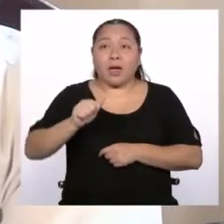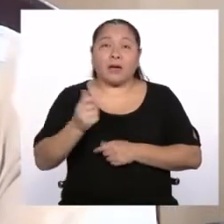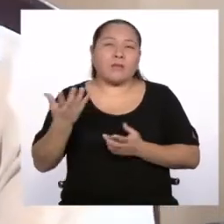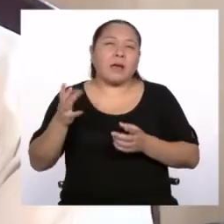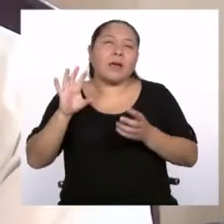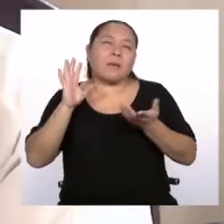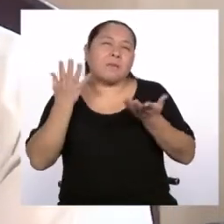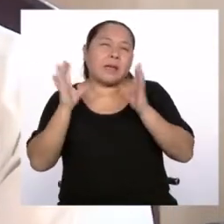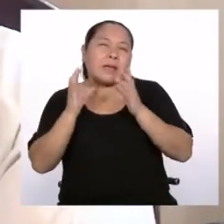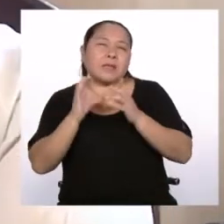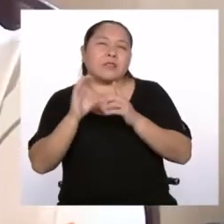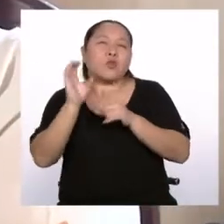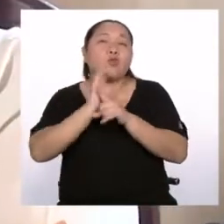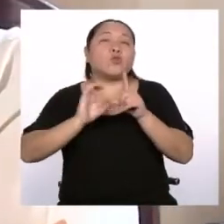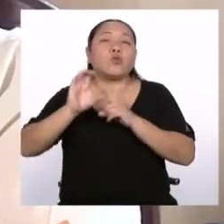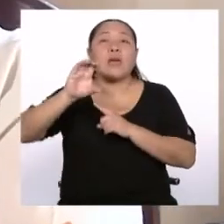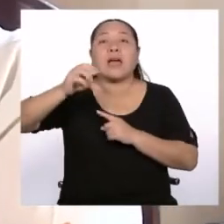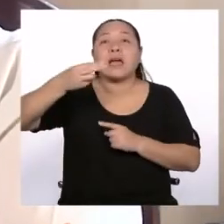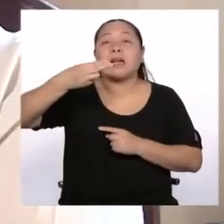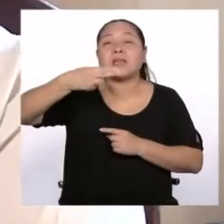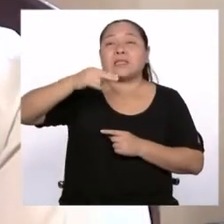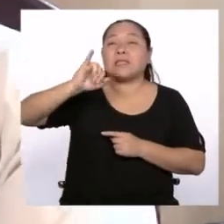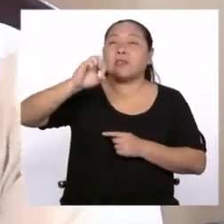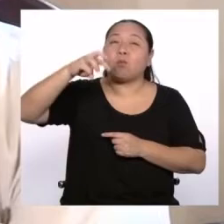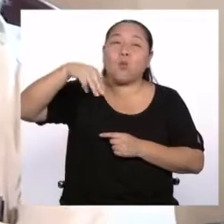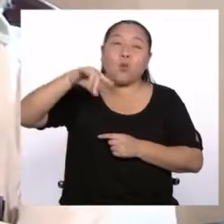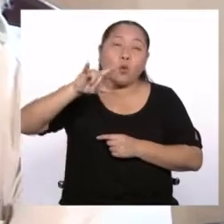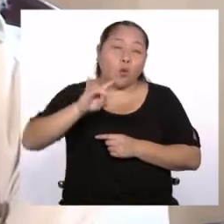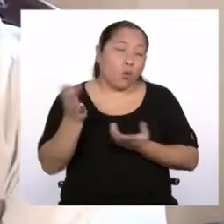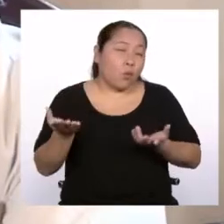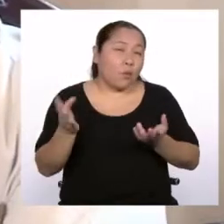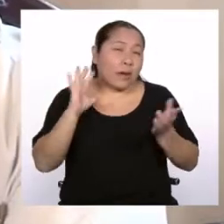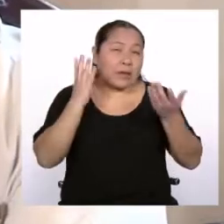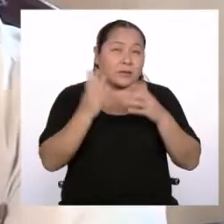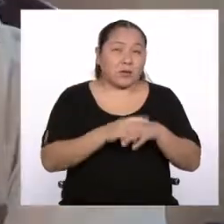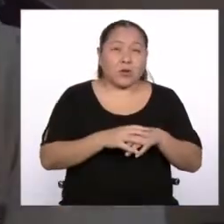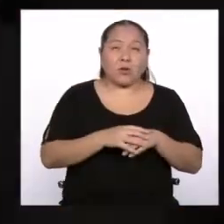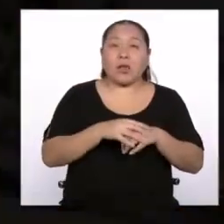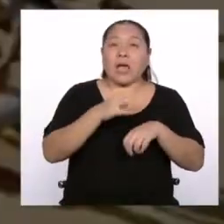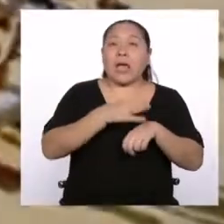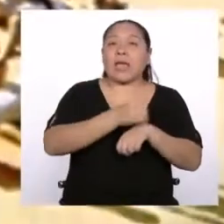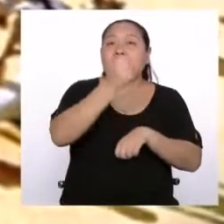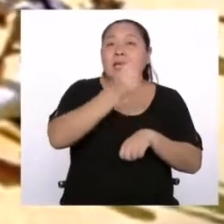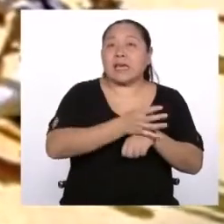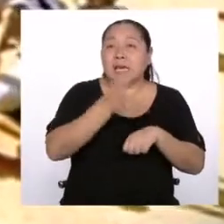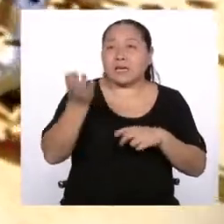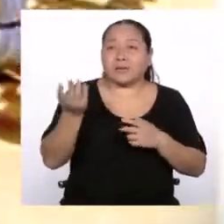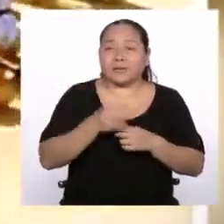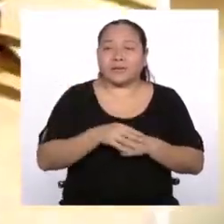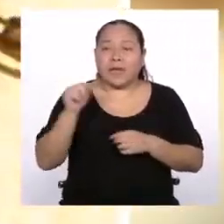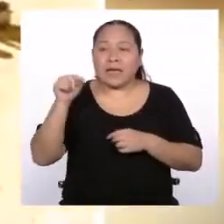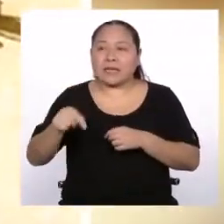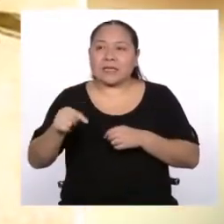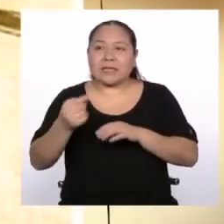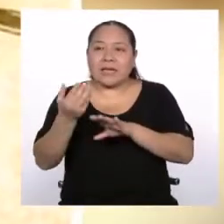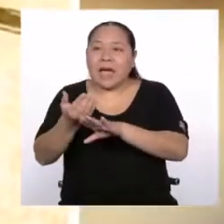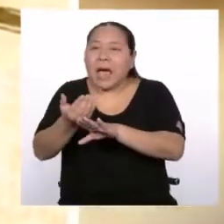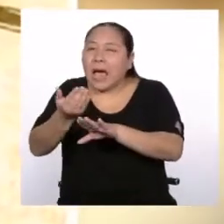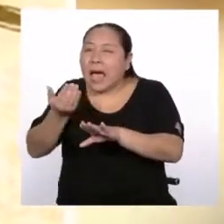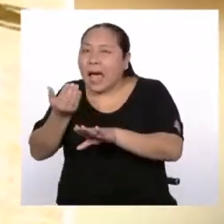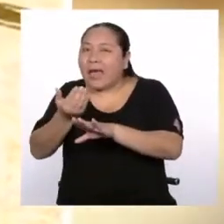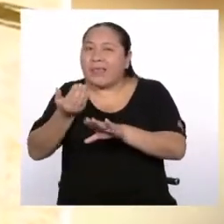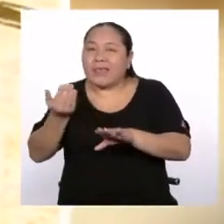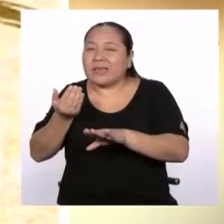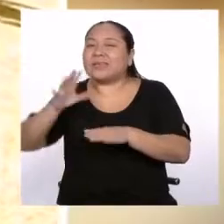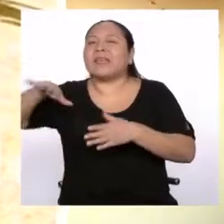Chimú en la costa norte, a lo que vaya a Ica o Chincha en el sur, y es una etapa inmediatamente anterior a la llegada de